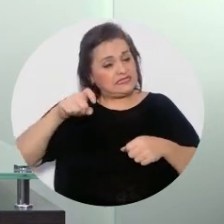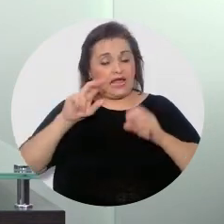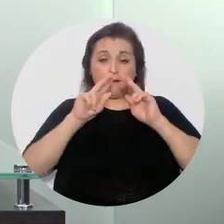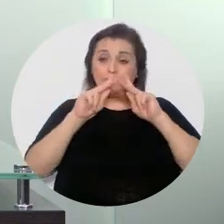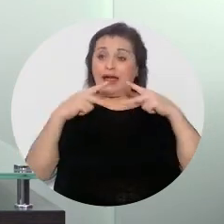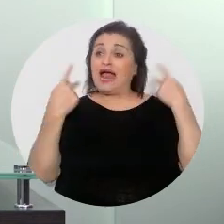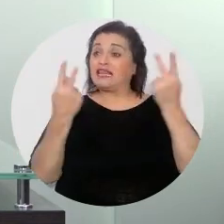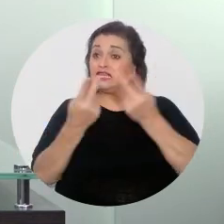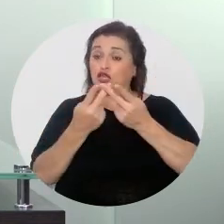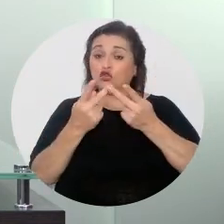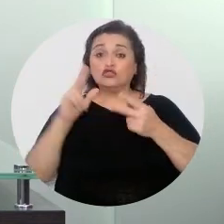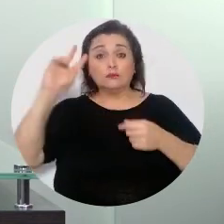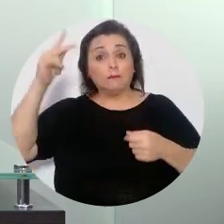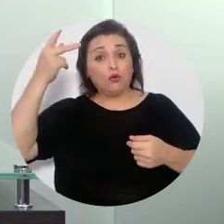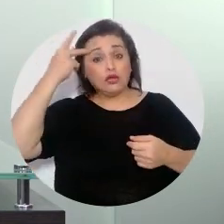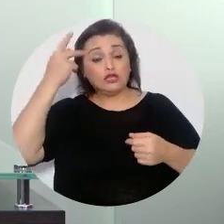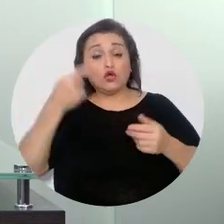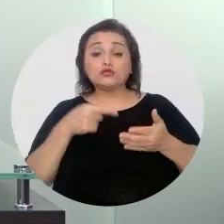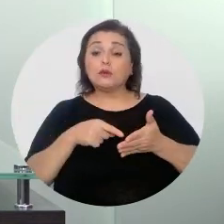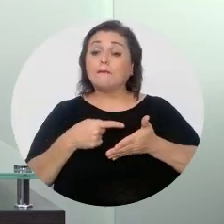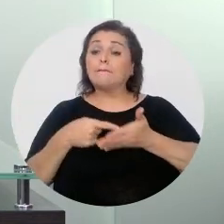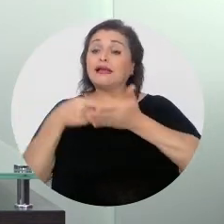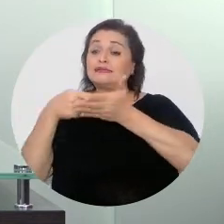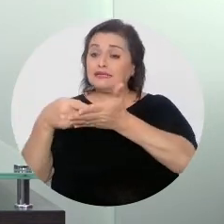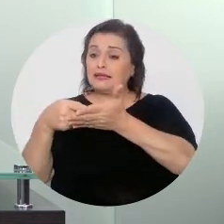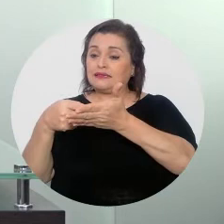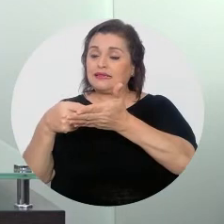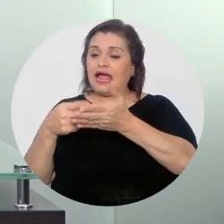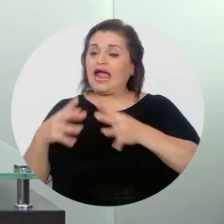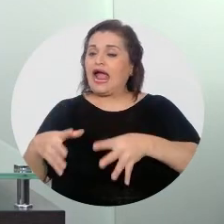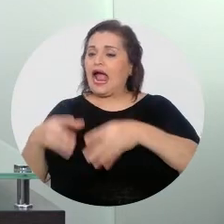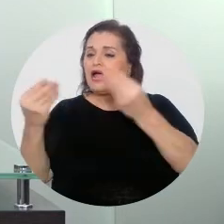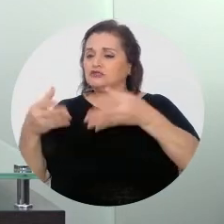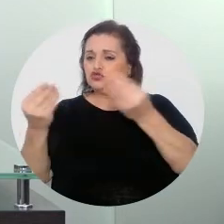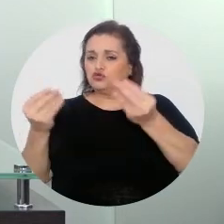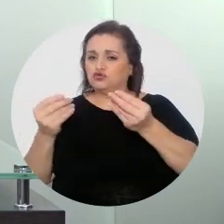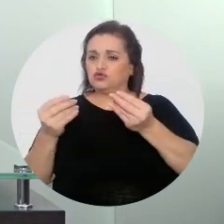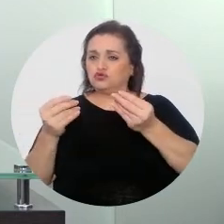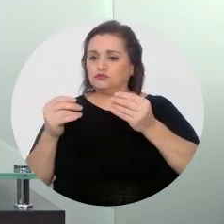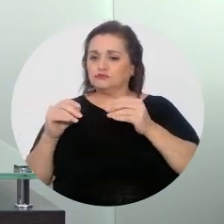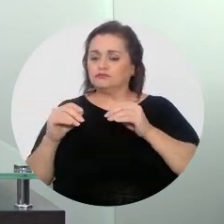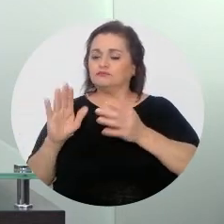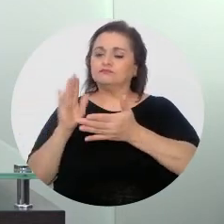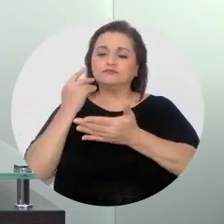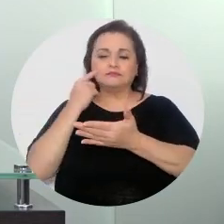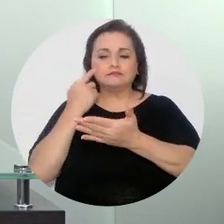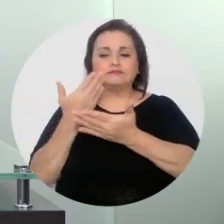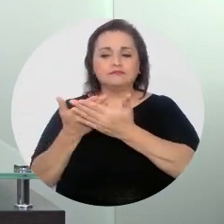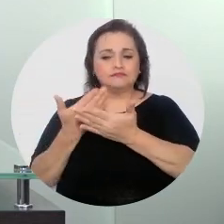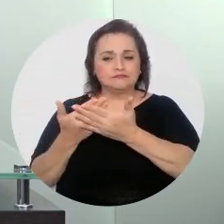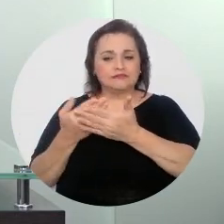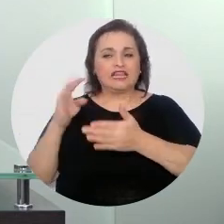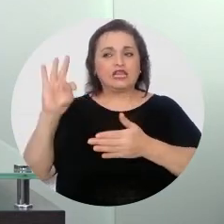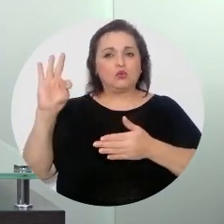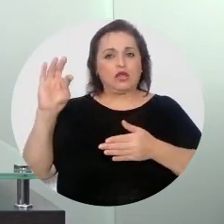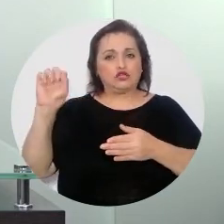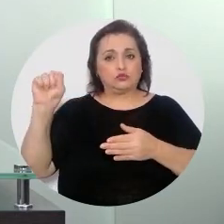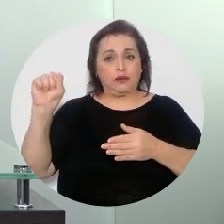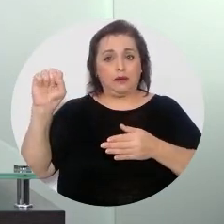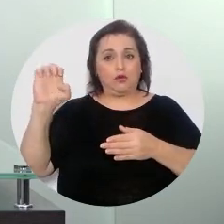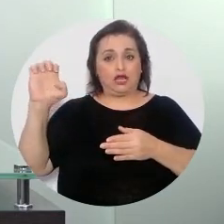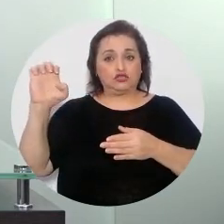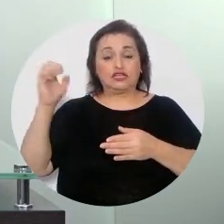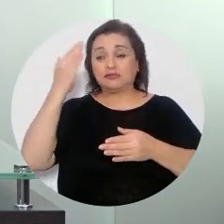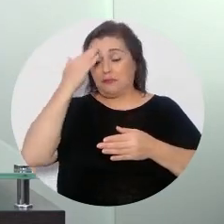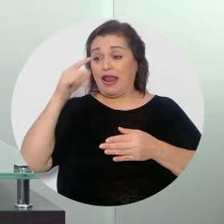se requerirá que los partidos políticos presenten la respectiva liquidación de gastos ante el Tribunal Supremo de